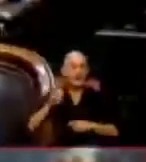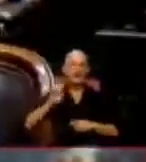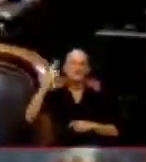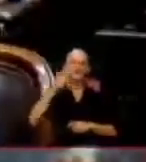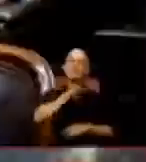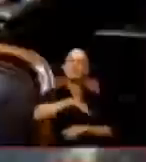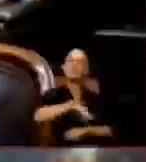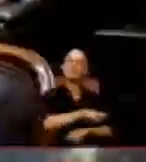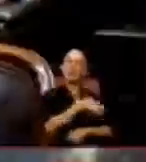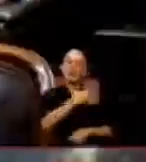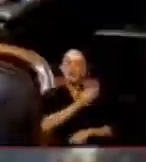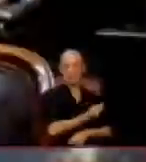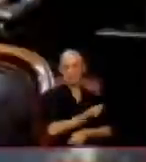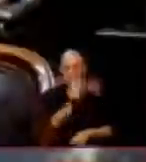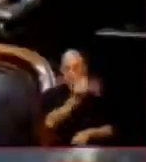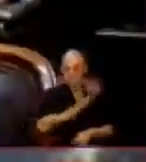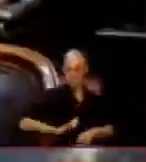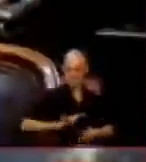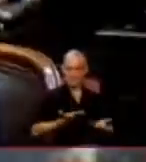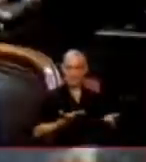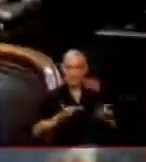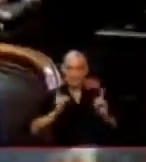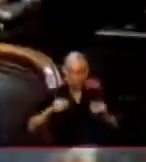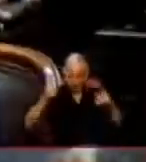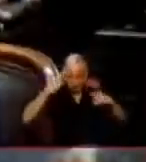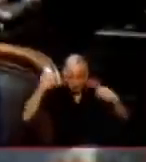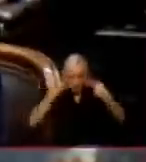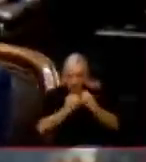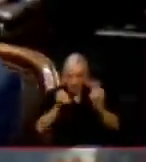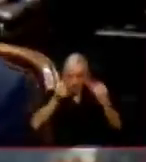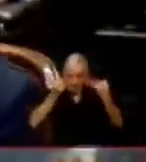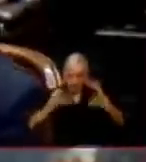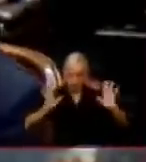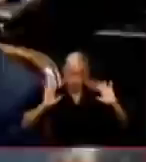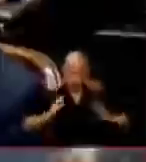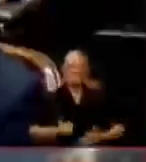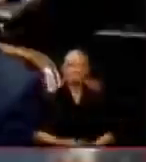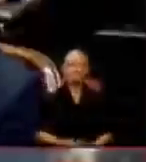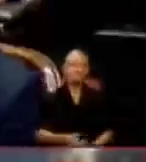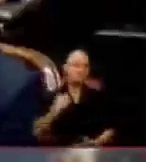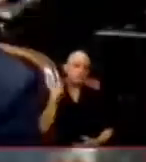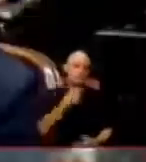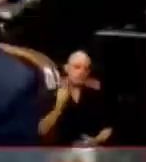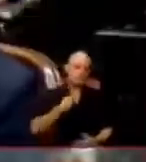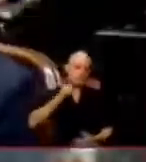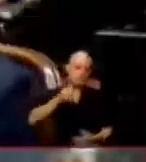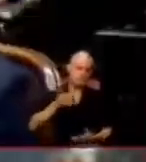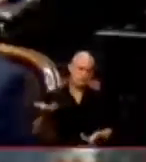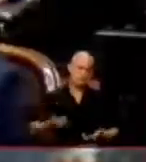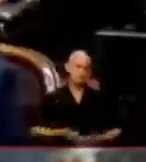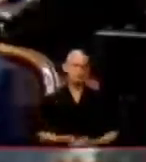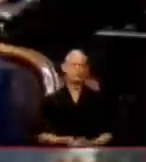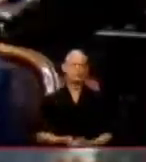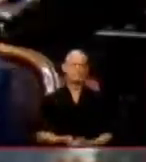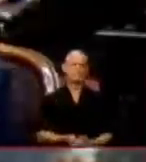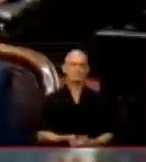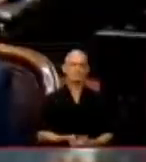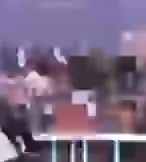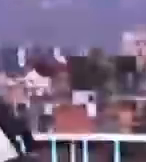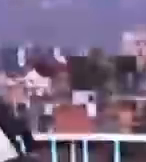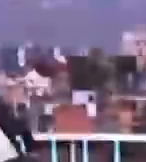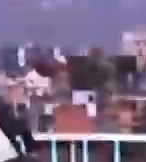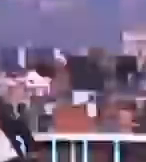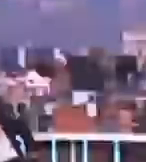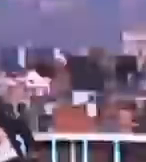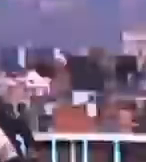Entonces, en todo caso, las inversiones llevan tiempo. Pero no es solamente la última elección. Sí, sí. Está bien, pero perdóname, Maxi. Argentina va a un acuerdo con el fondo.